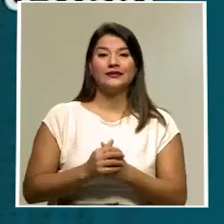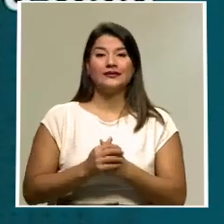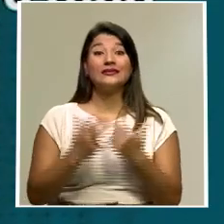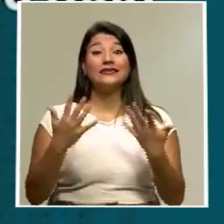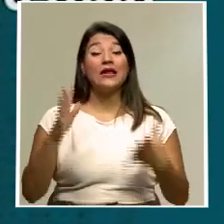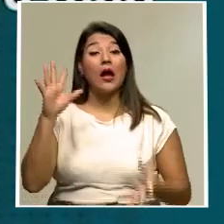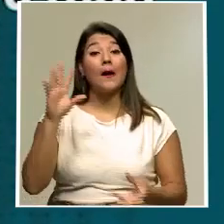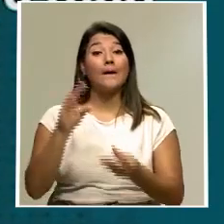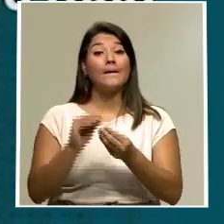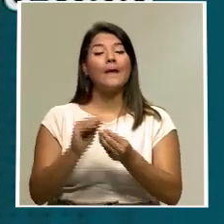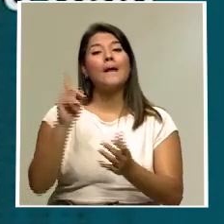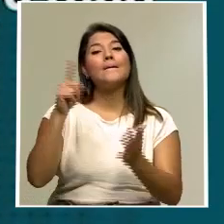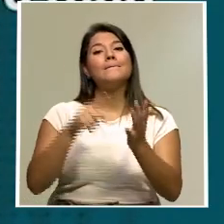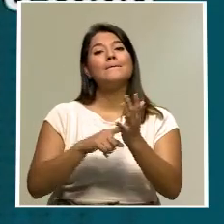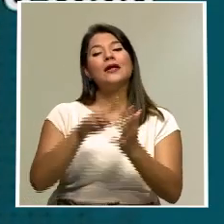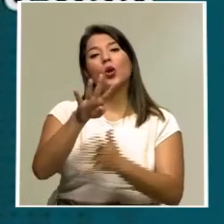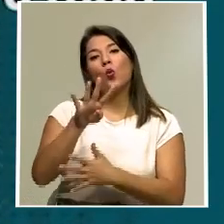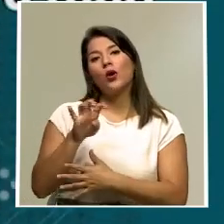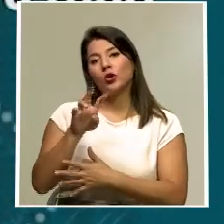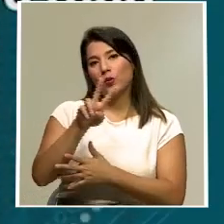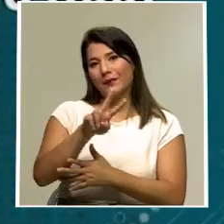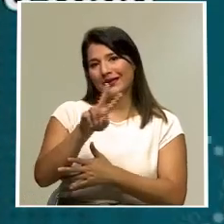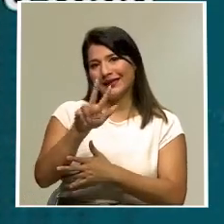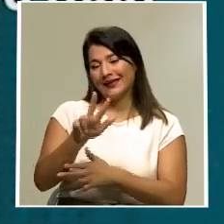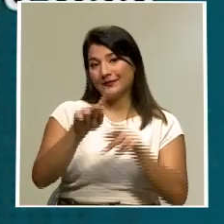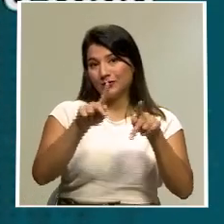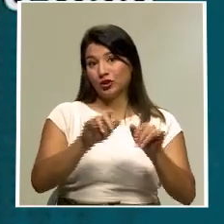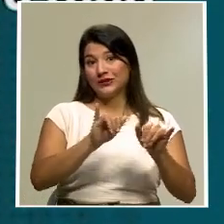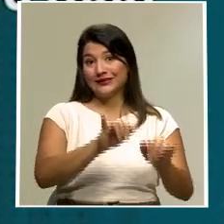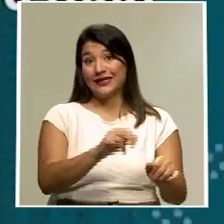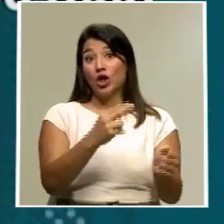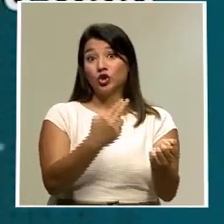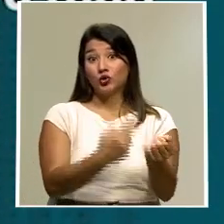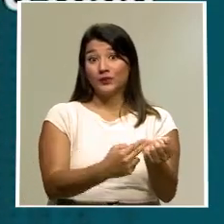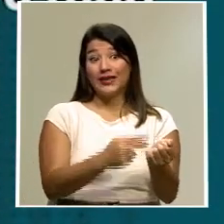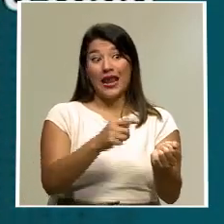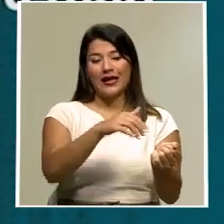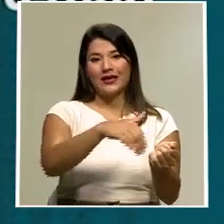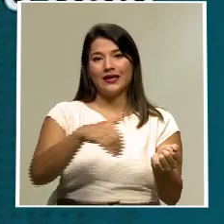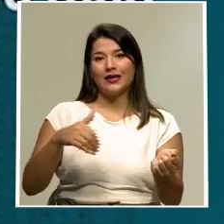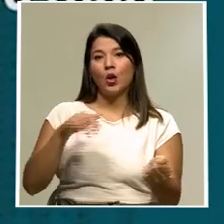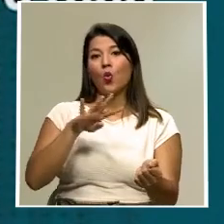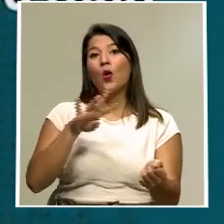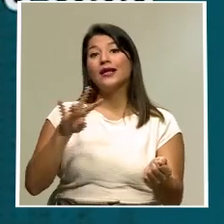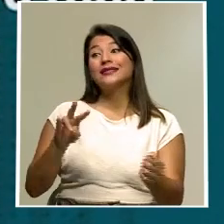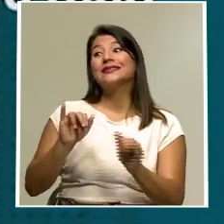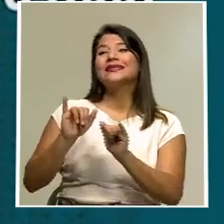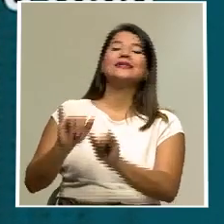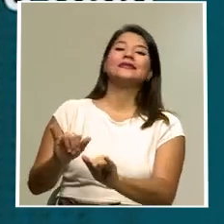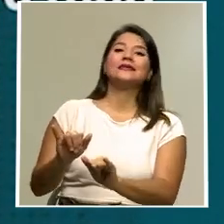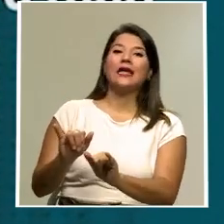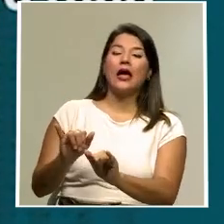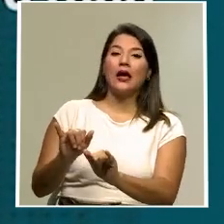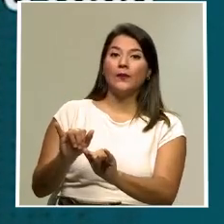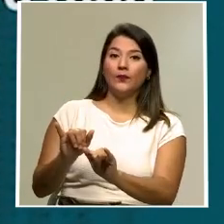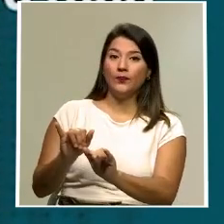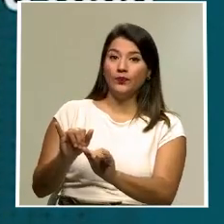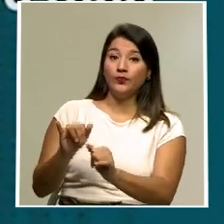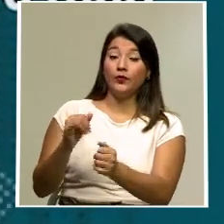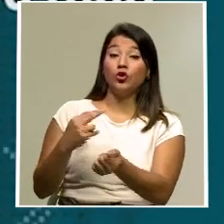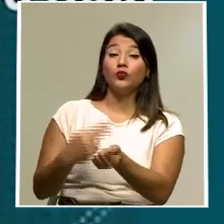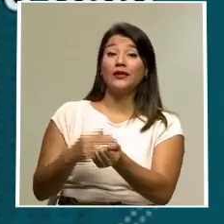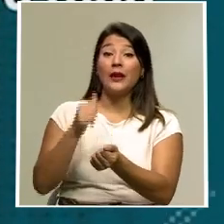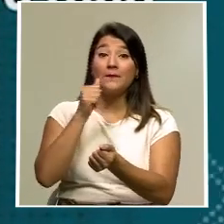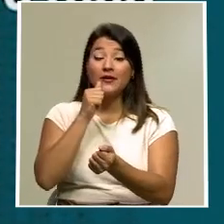de 1.423 personas hospitalizadas, de ellos 47 se encuentran en centros privados y de